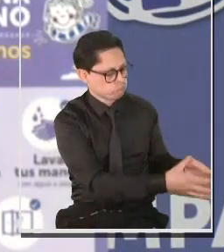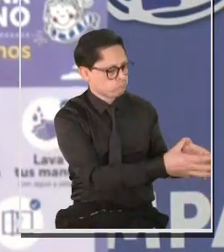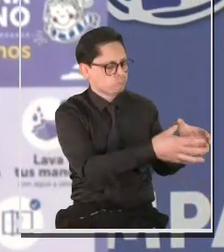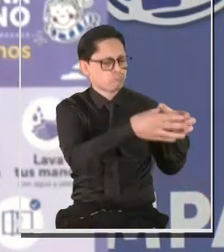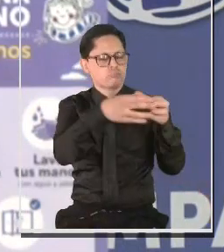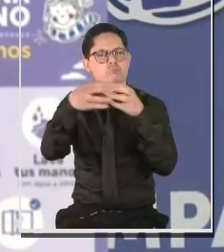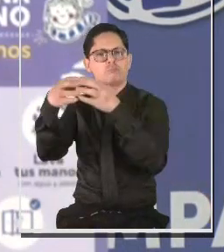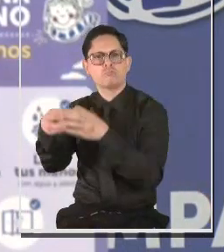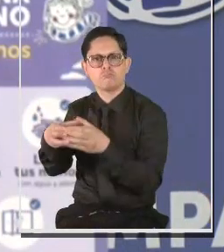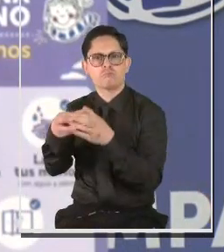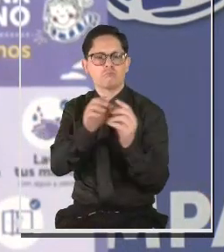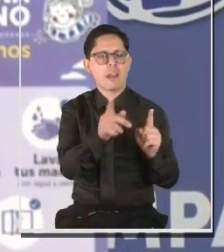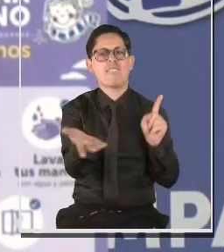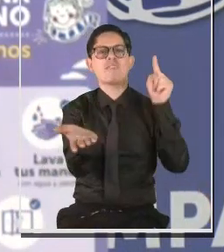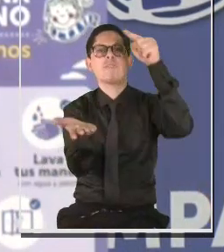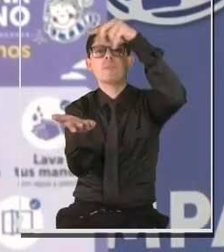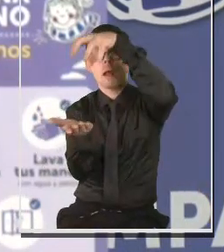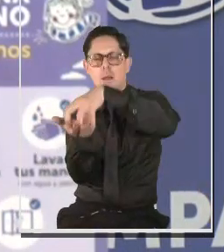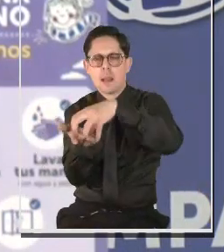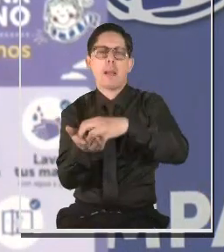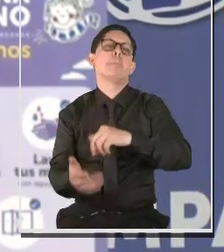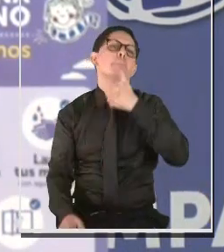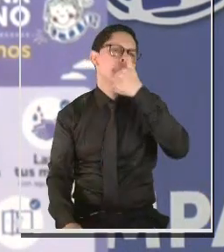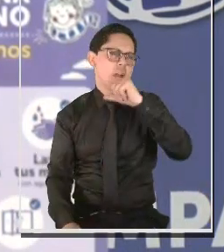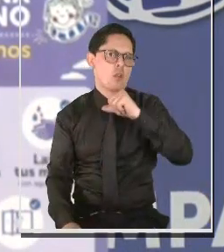al sector privado